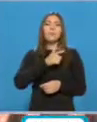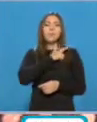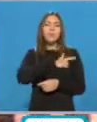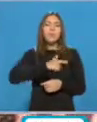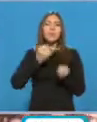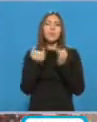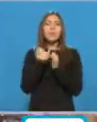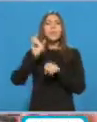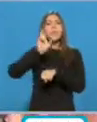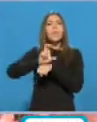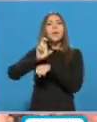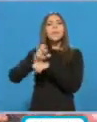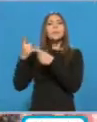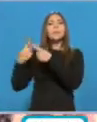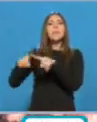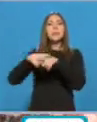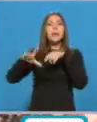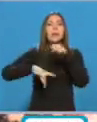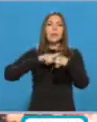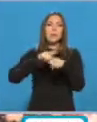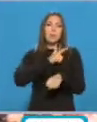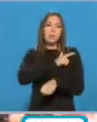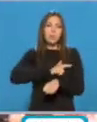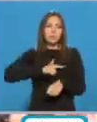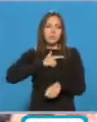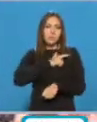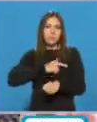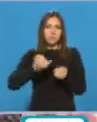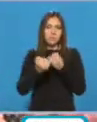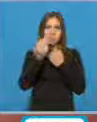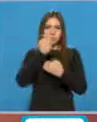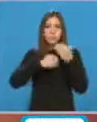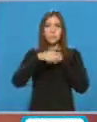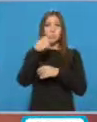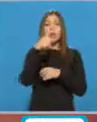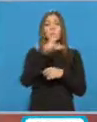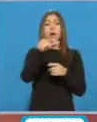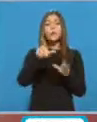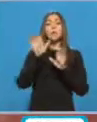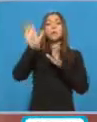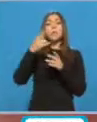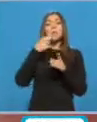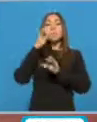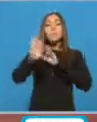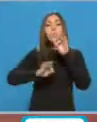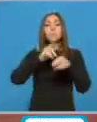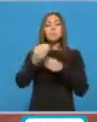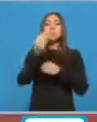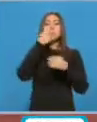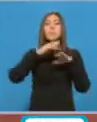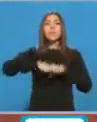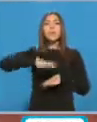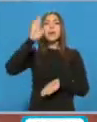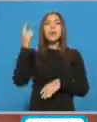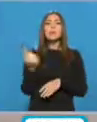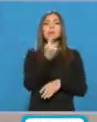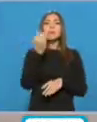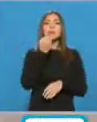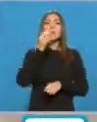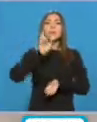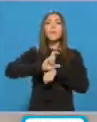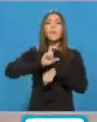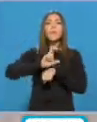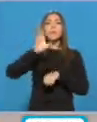los huevos de diferentes especies. En cautiverio, su base alimenticia, digámoslo así, sería el huevo de codorniz. Ese es su